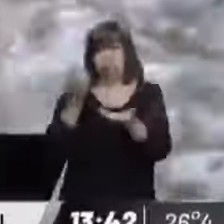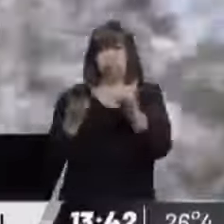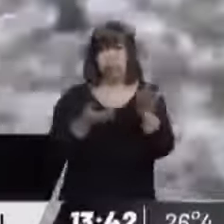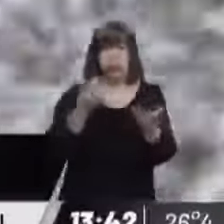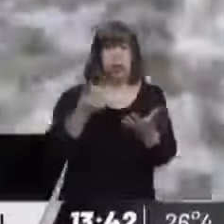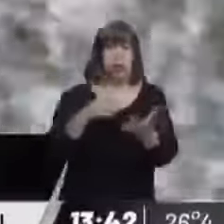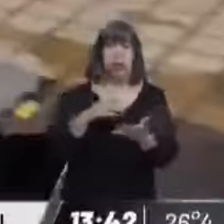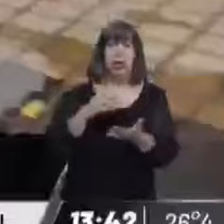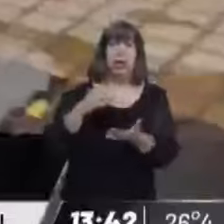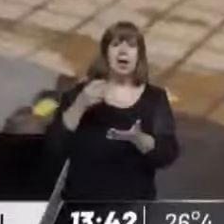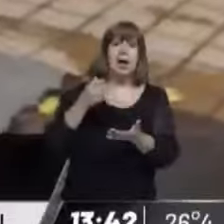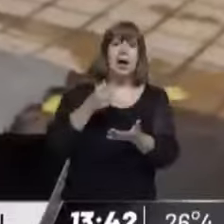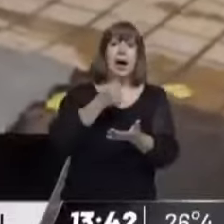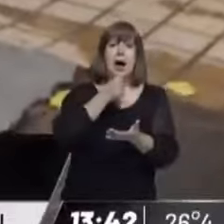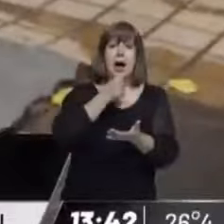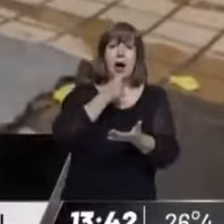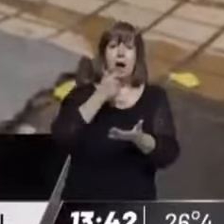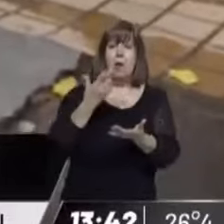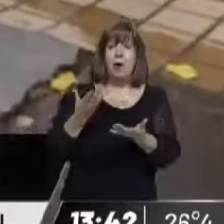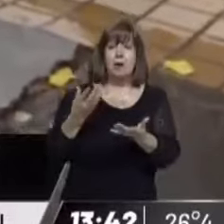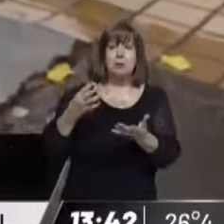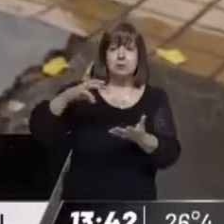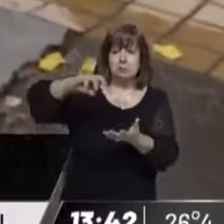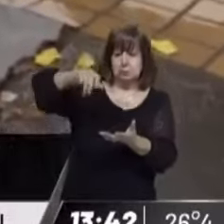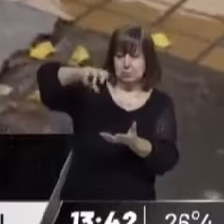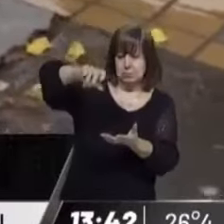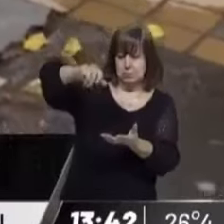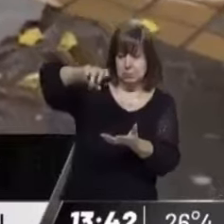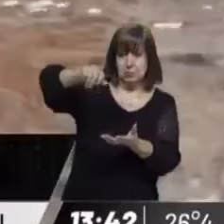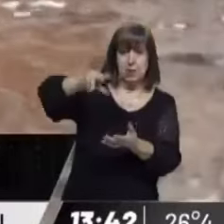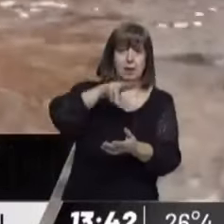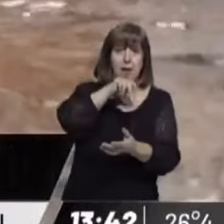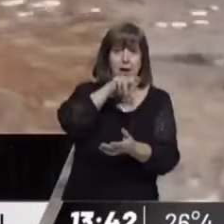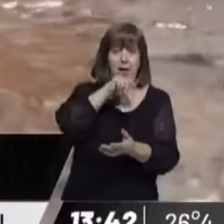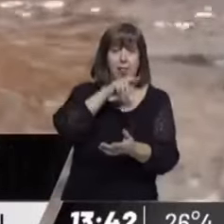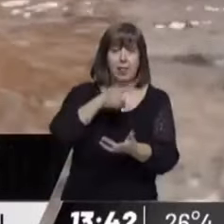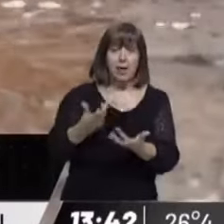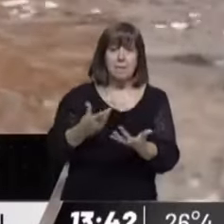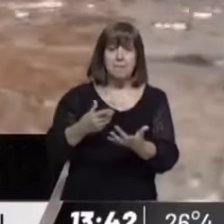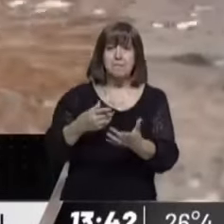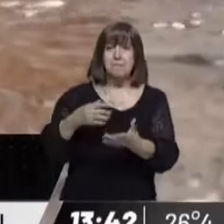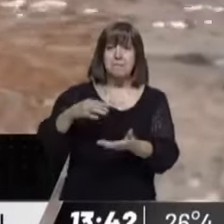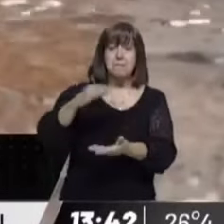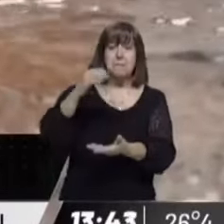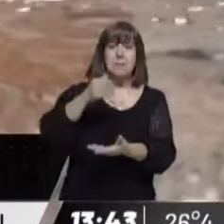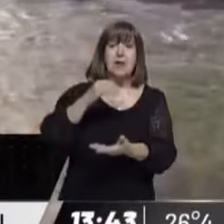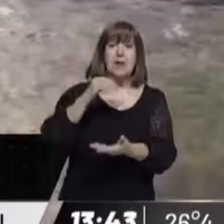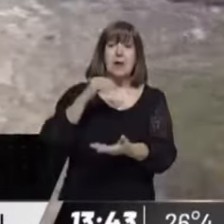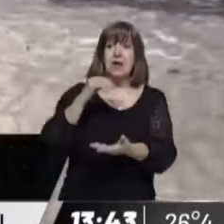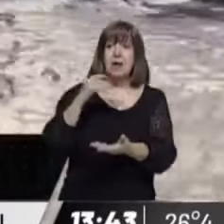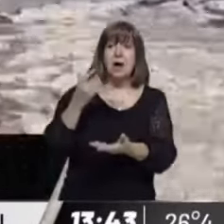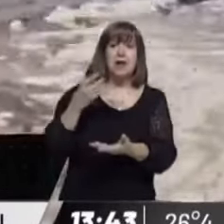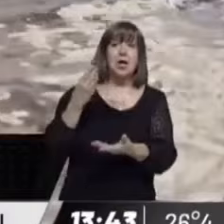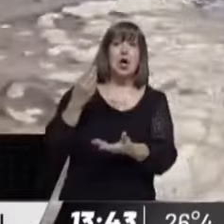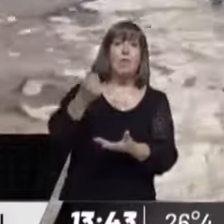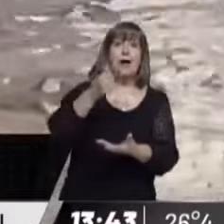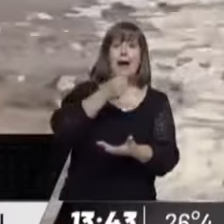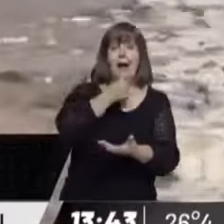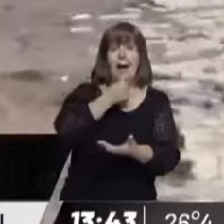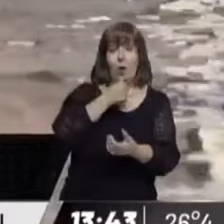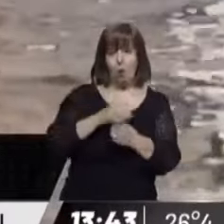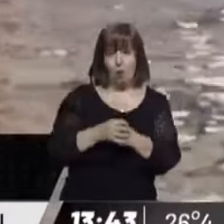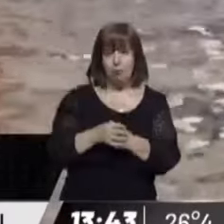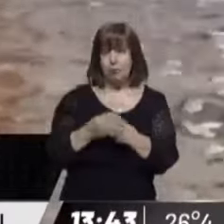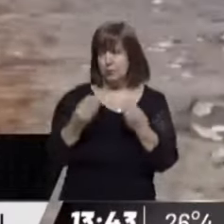Sí, tienen que comprar agua porque se quedan sin agua. Parece una zona liberada. No pasa nadie por acá. Esta